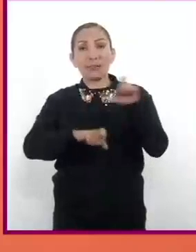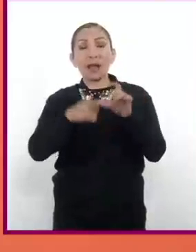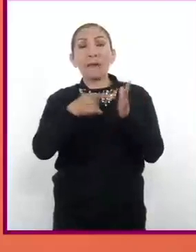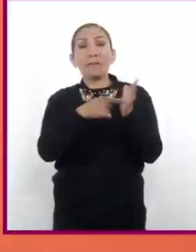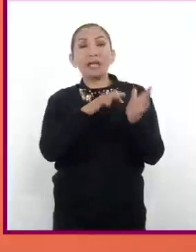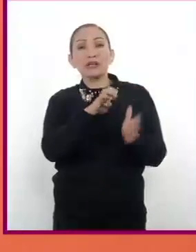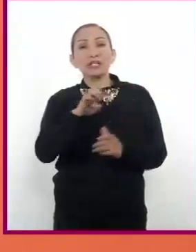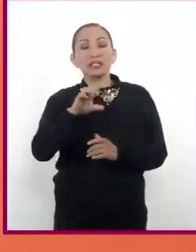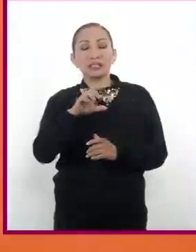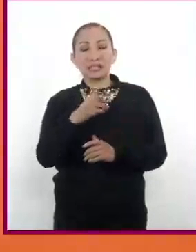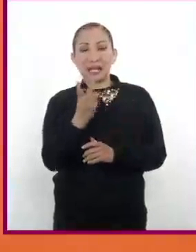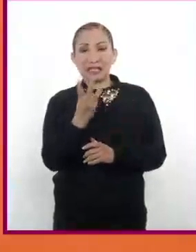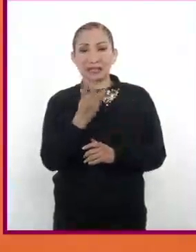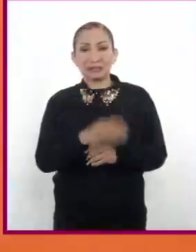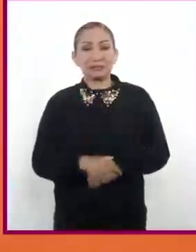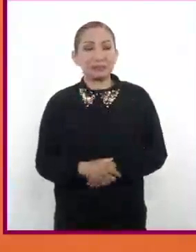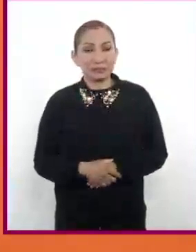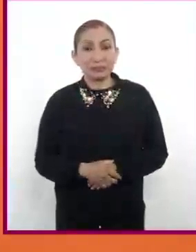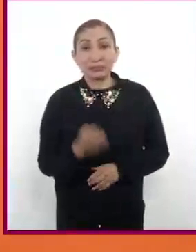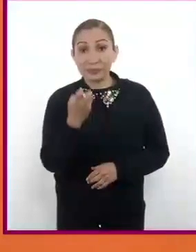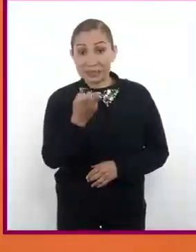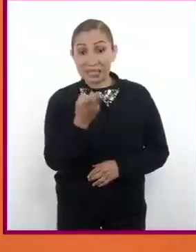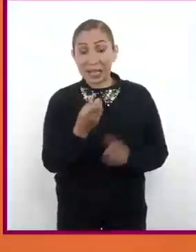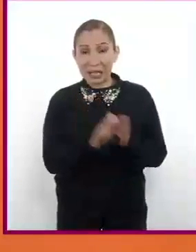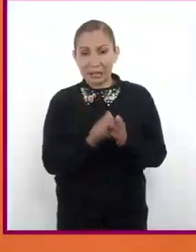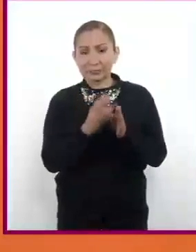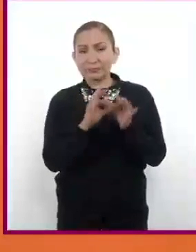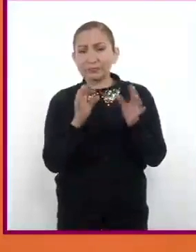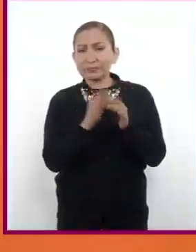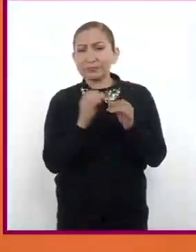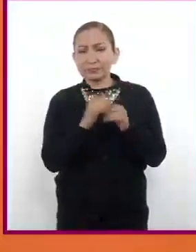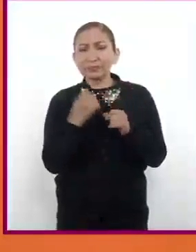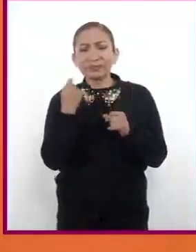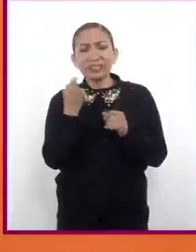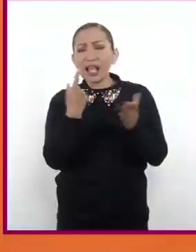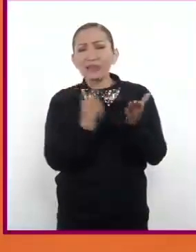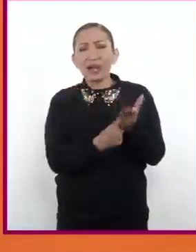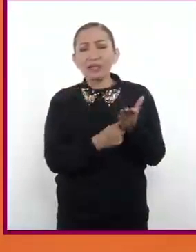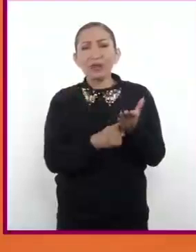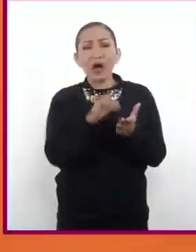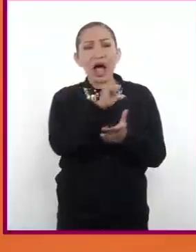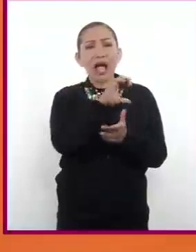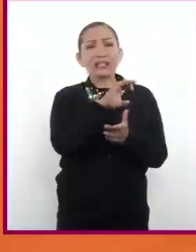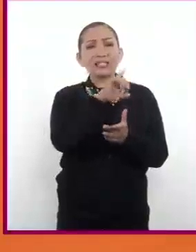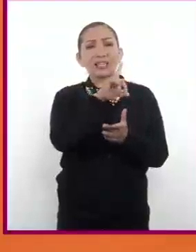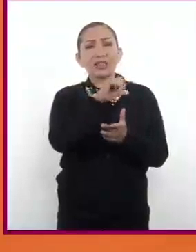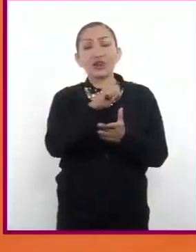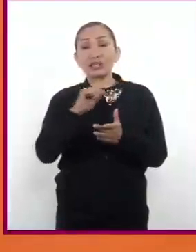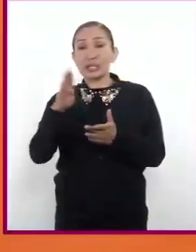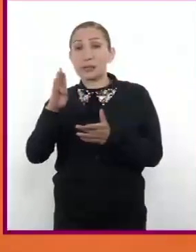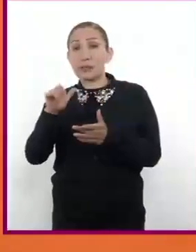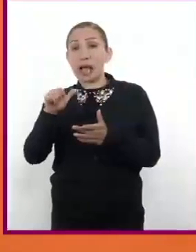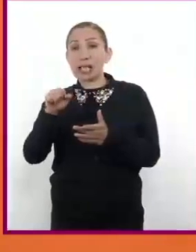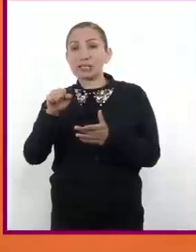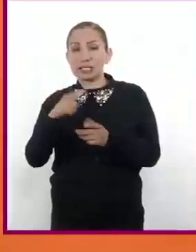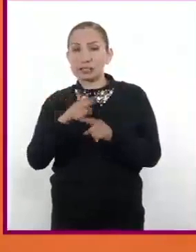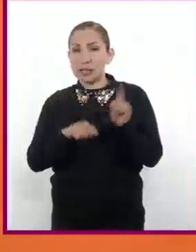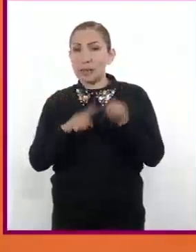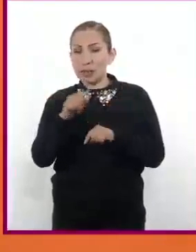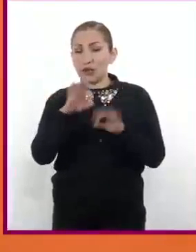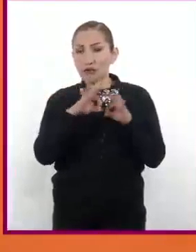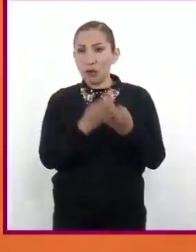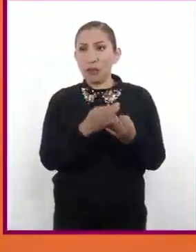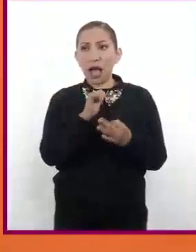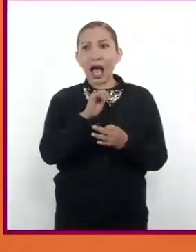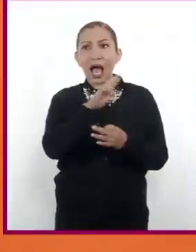en 1903. En esta sesión explicaremos las propiedades de los ácidos y de las bases de acuerdo con el modelo